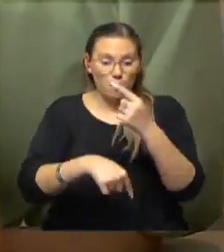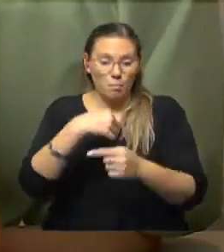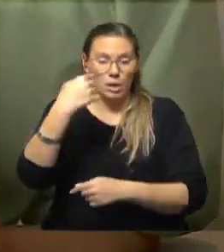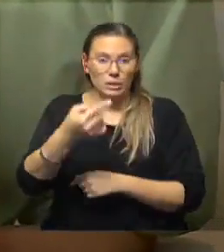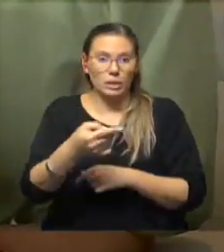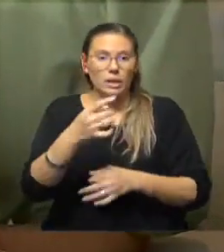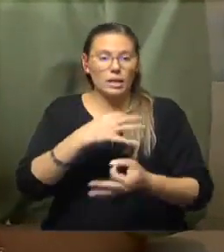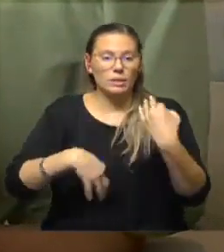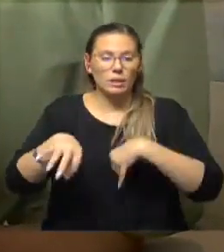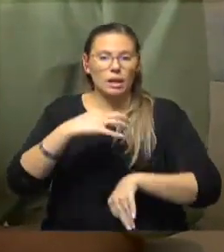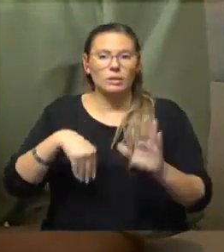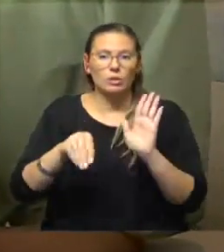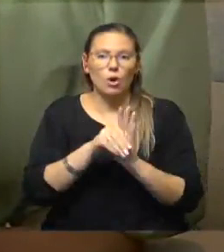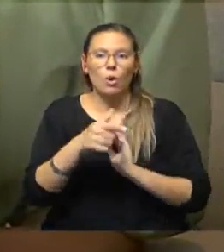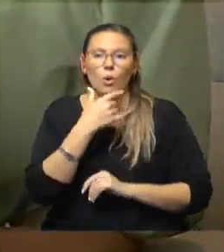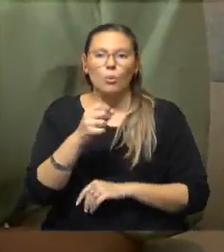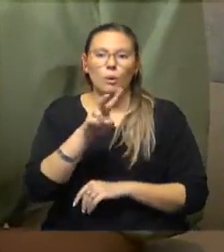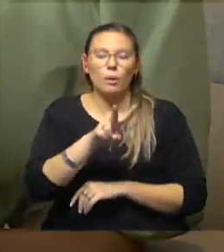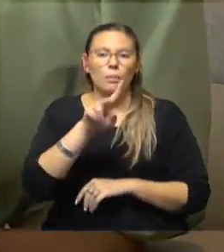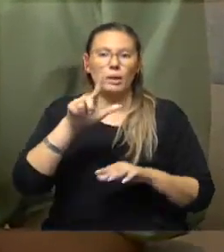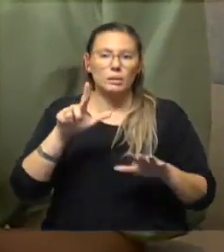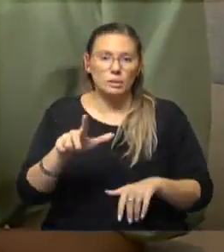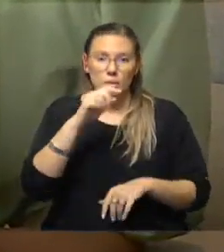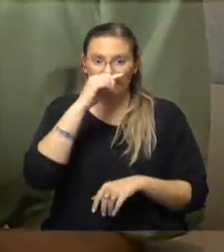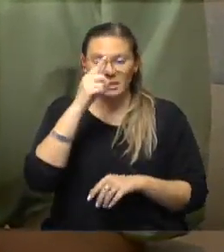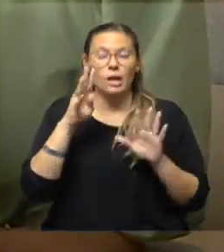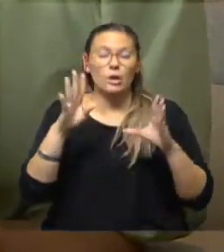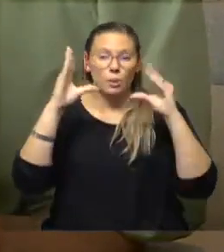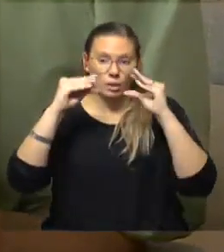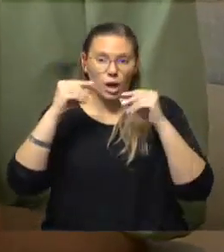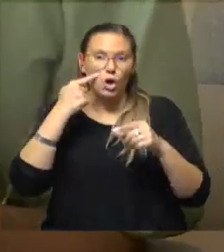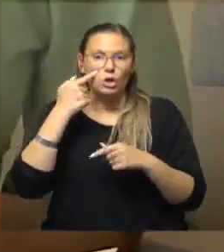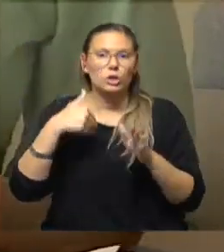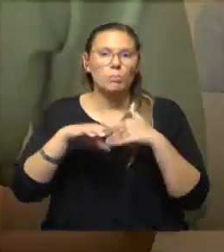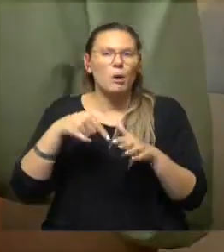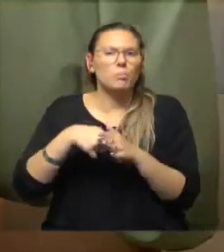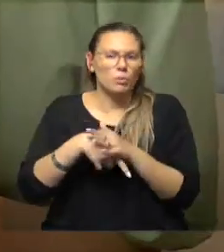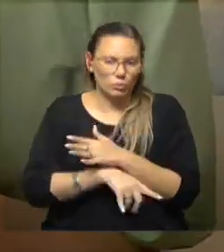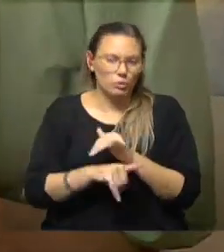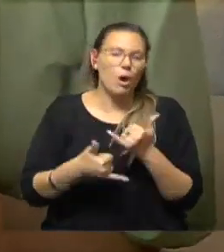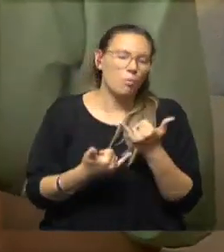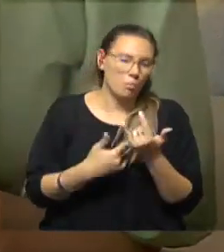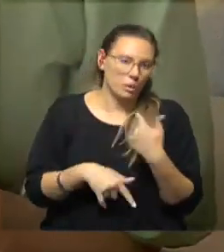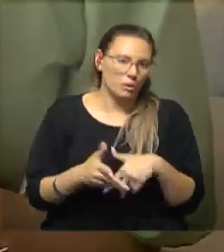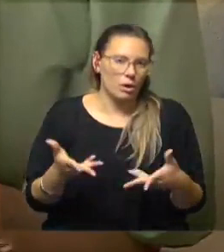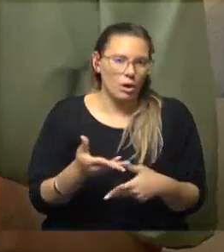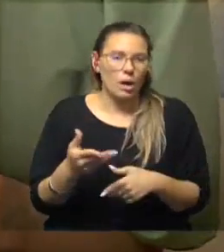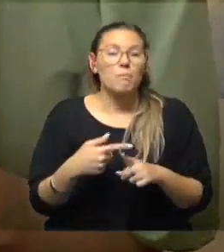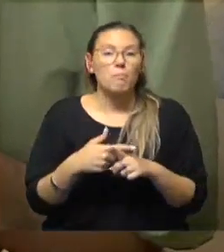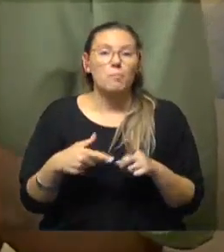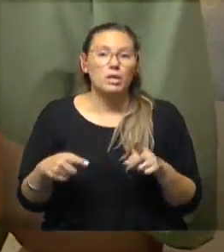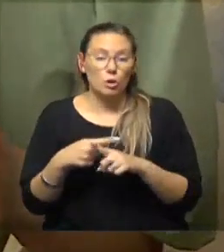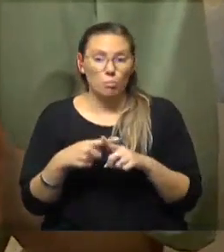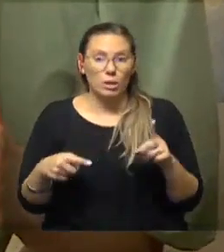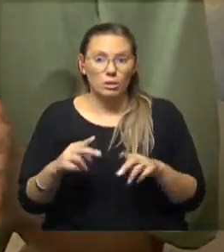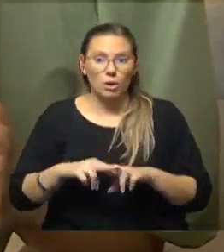en el Teatro Solís, jueves 27 a las 21 horas. Ellas se conocieron más en profundidad, seguramente ya se conocían, en medio y medio. Y bueno, se